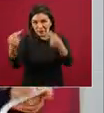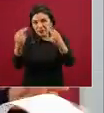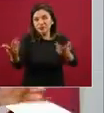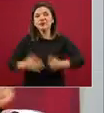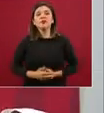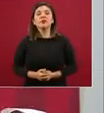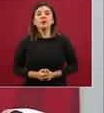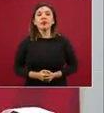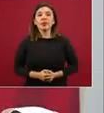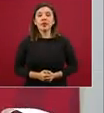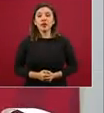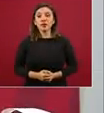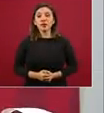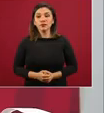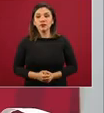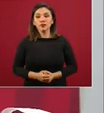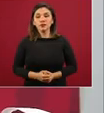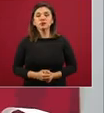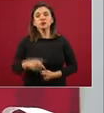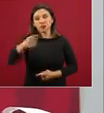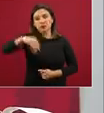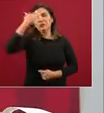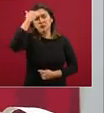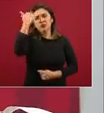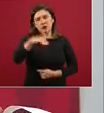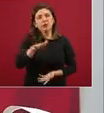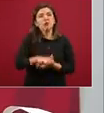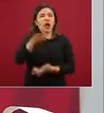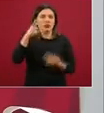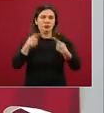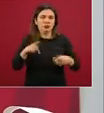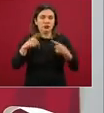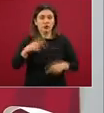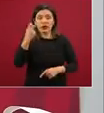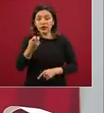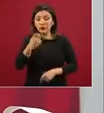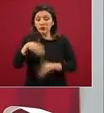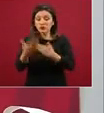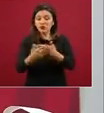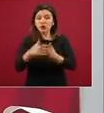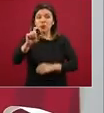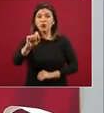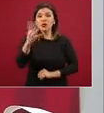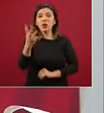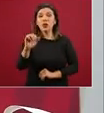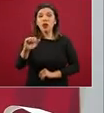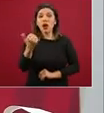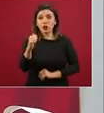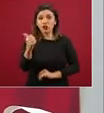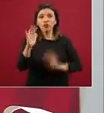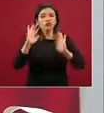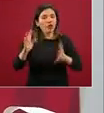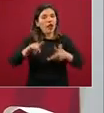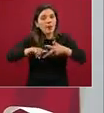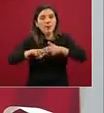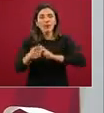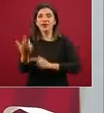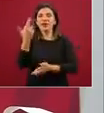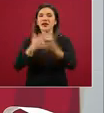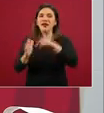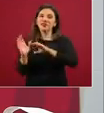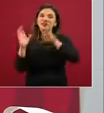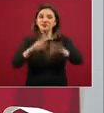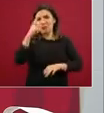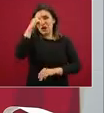Como ya se sabe por la mayoría de las personas, este 24 de agosto vamos a